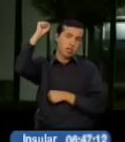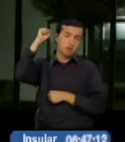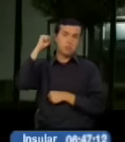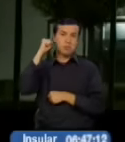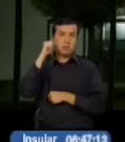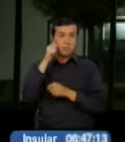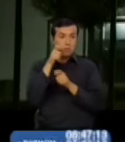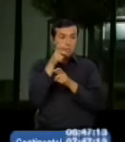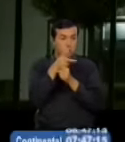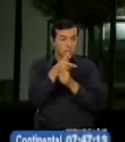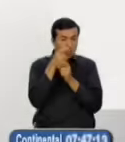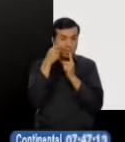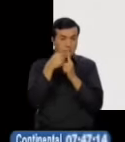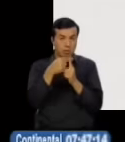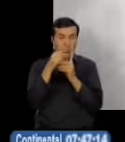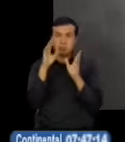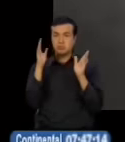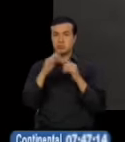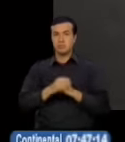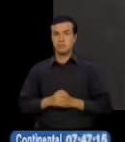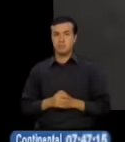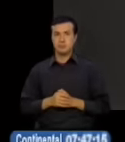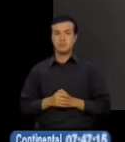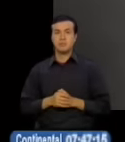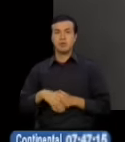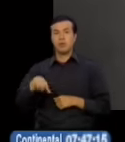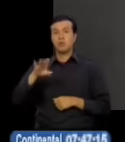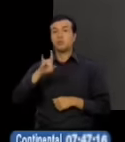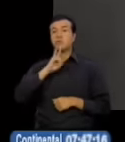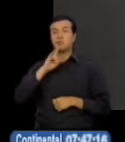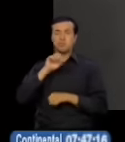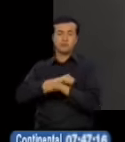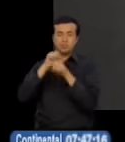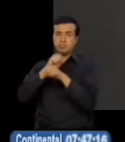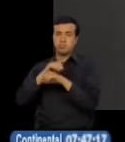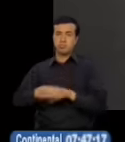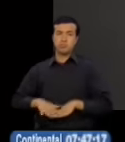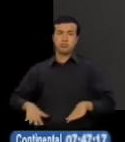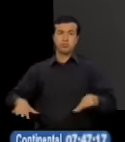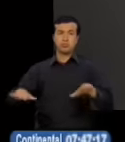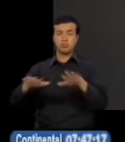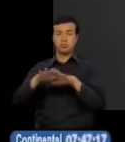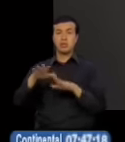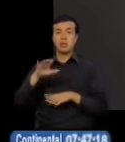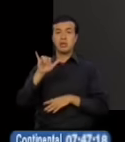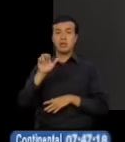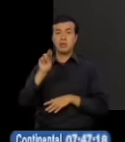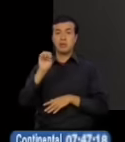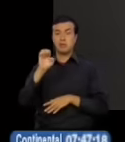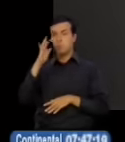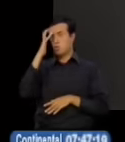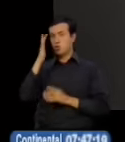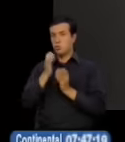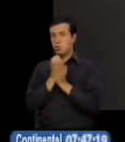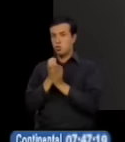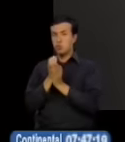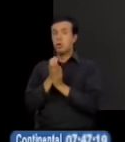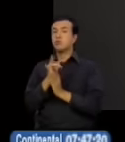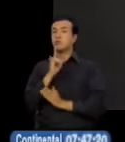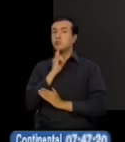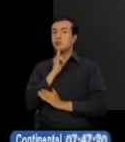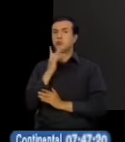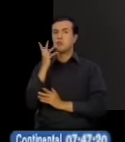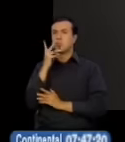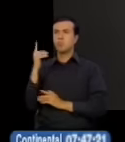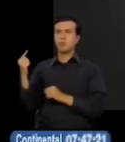controlado permanentemente. El ejército de Estados Unidos bombardeó 3 posiciones de radar en las costas de Yemen después de que un buque de guerra estadounidense